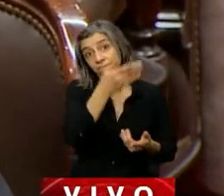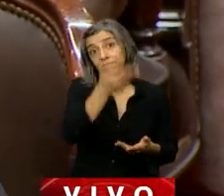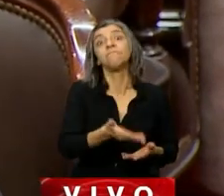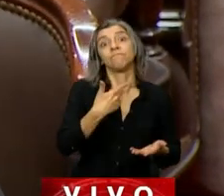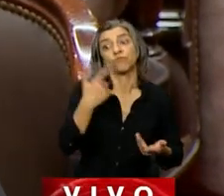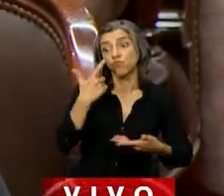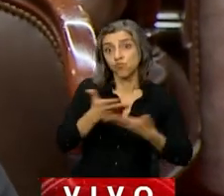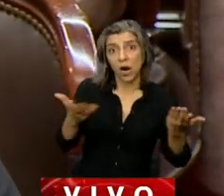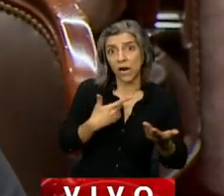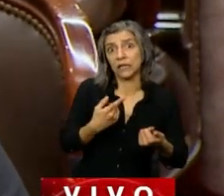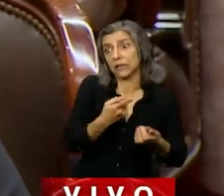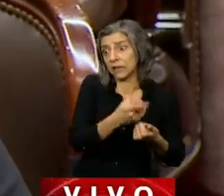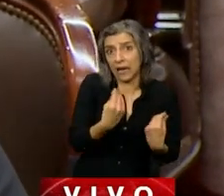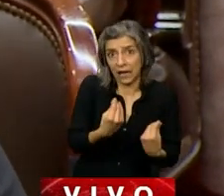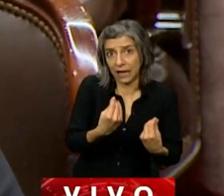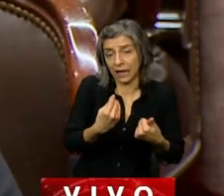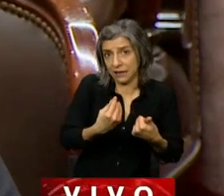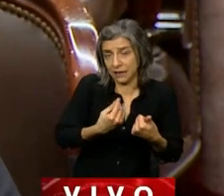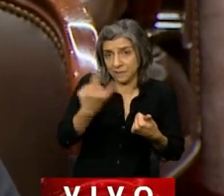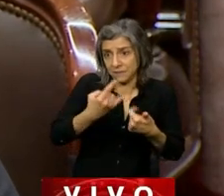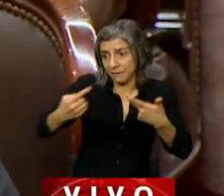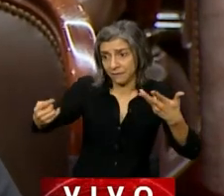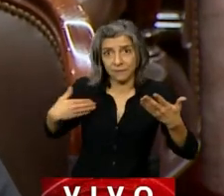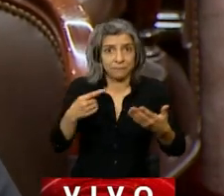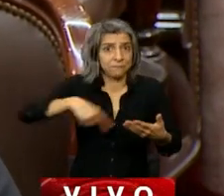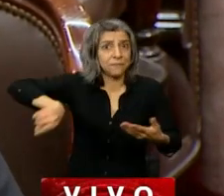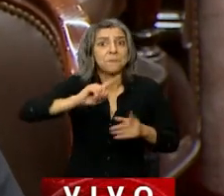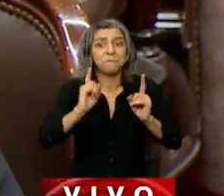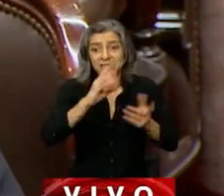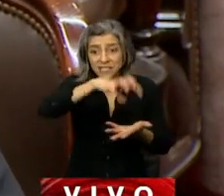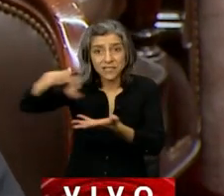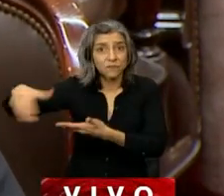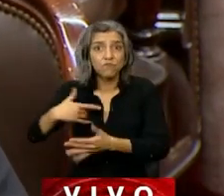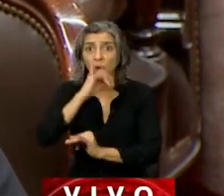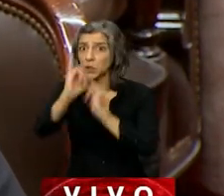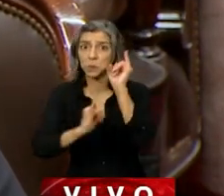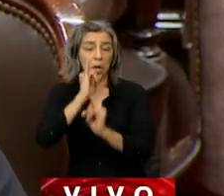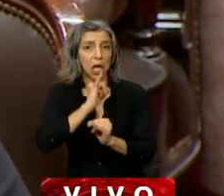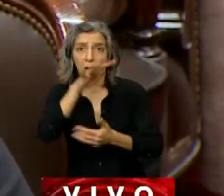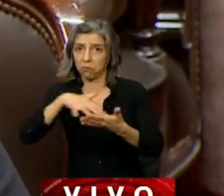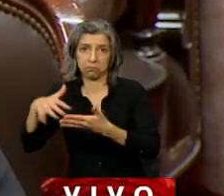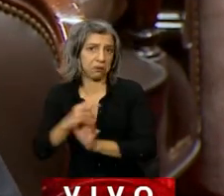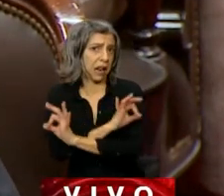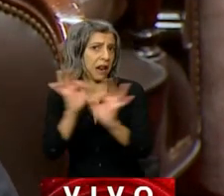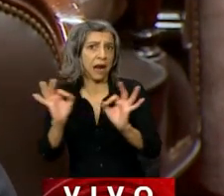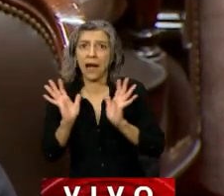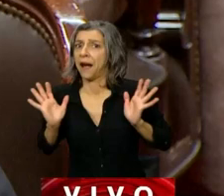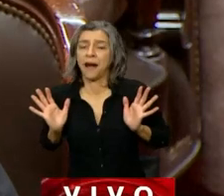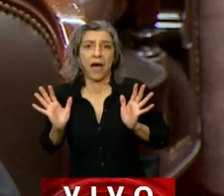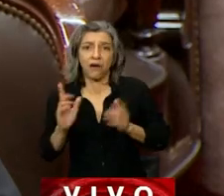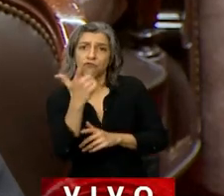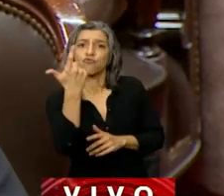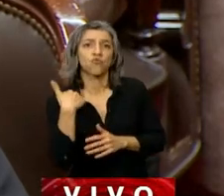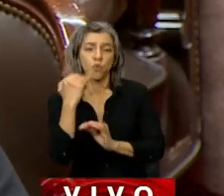y agraviaron directamente a todos los representados que vieron acalladas y cercenadas sus voces y opiniones,